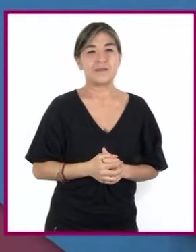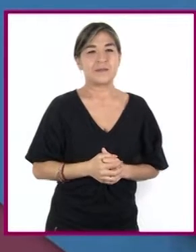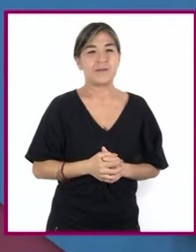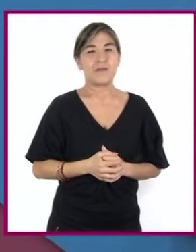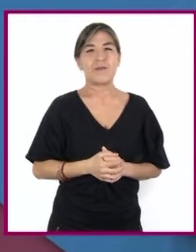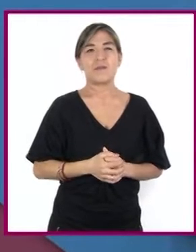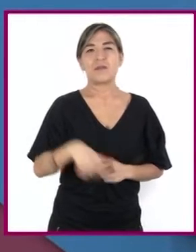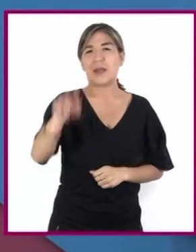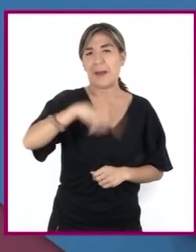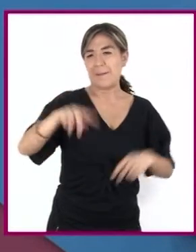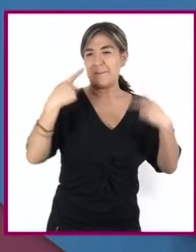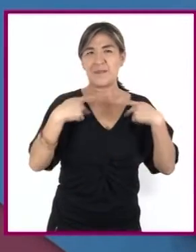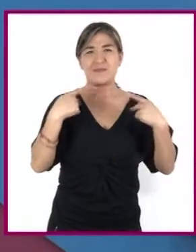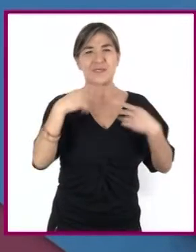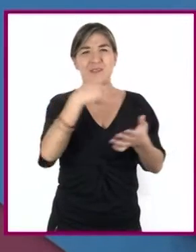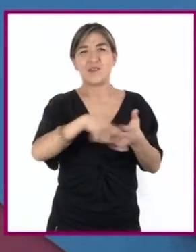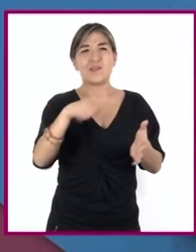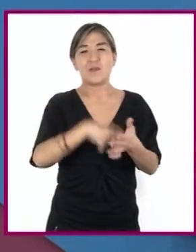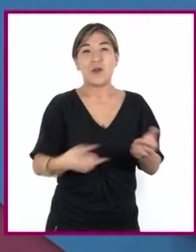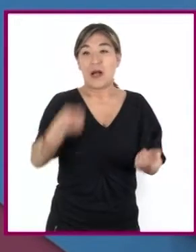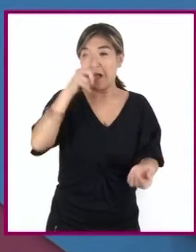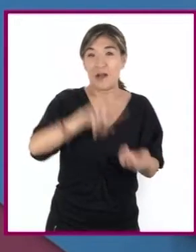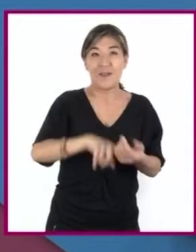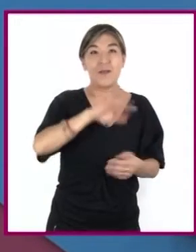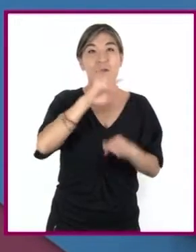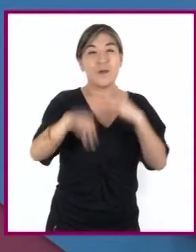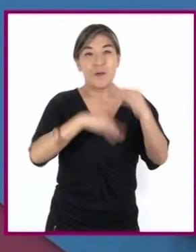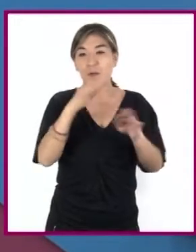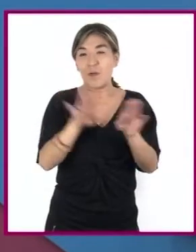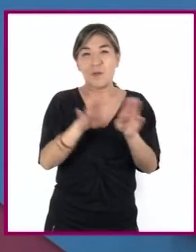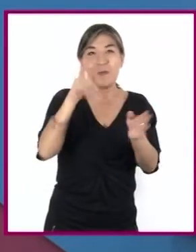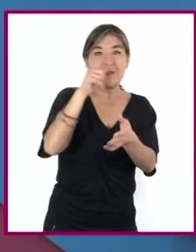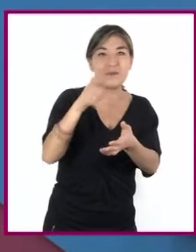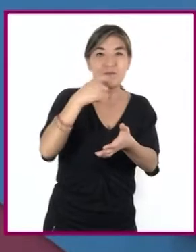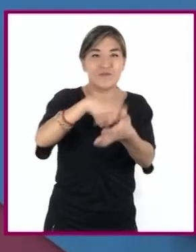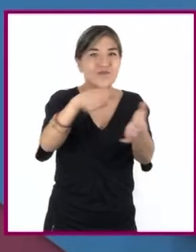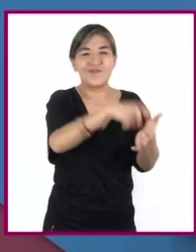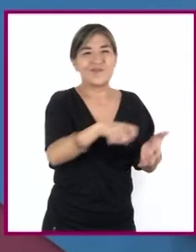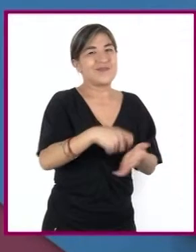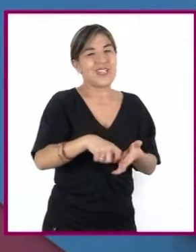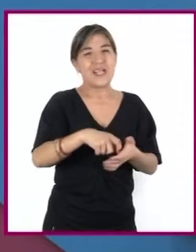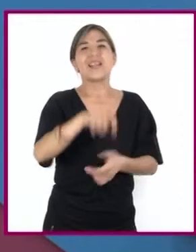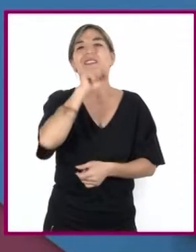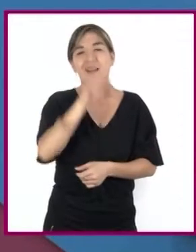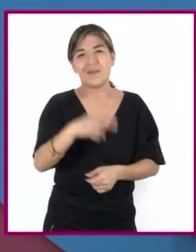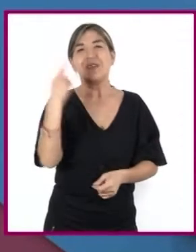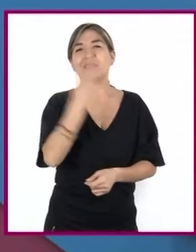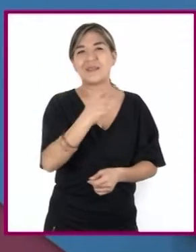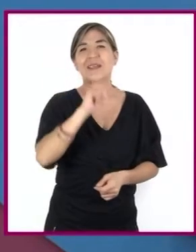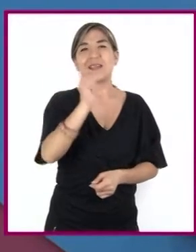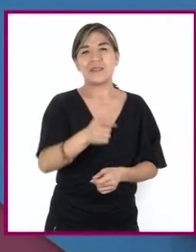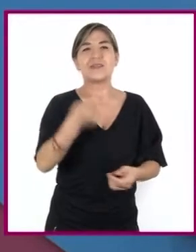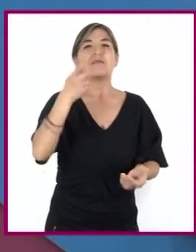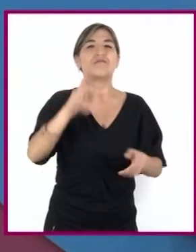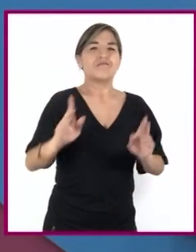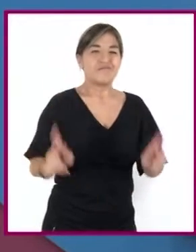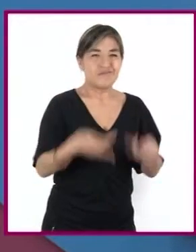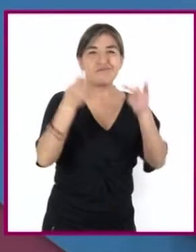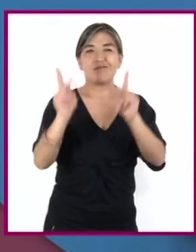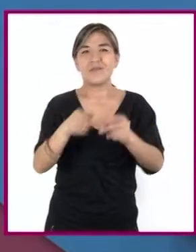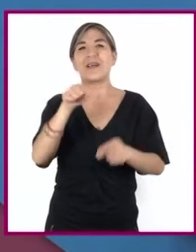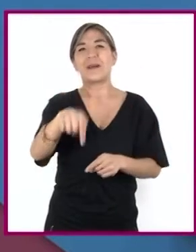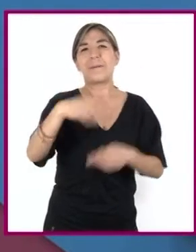Los consumidores locales no podían absorber toda esa producción, por lo cual también tenían que colocarse en los mercados